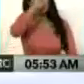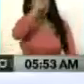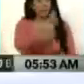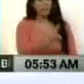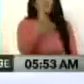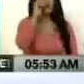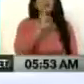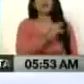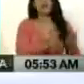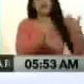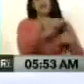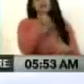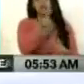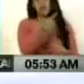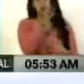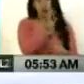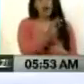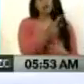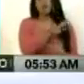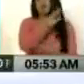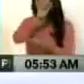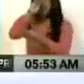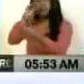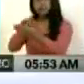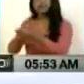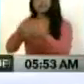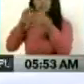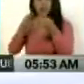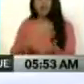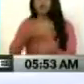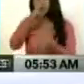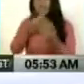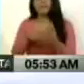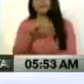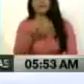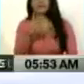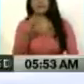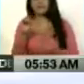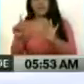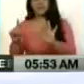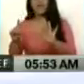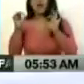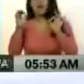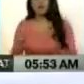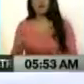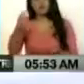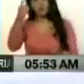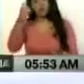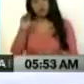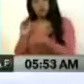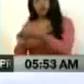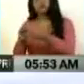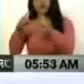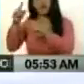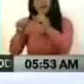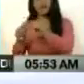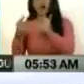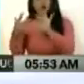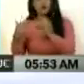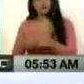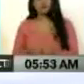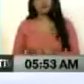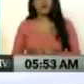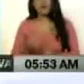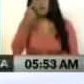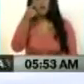año 2006, reivindicó y dio cumplimiento al decreto del libertador, incorporando la octava estrella en el pabellón nacional. Vamos a recordar